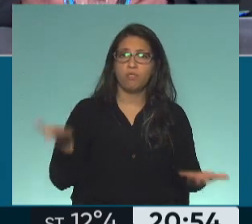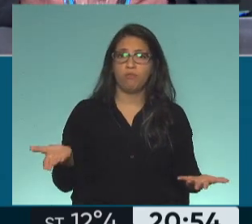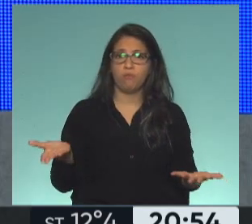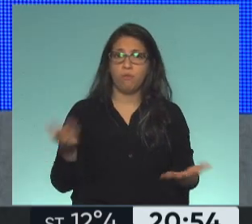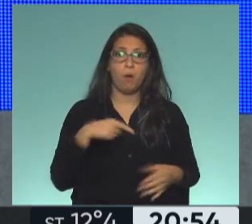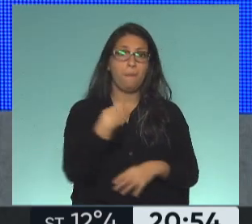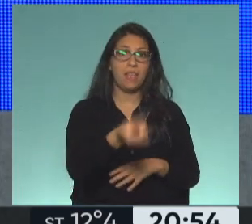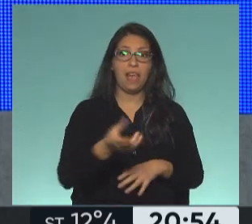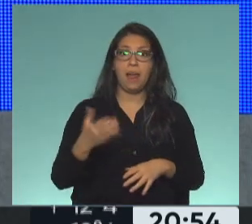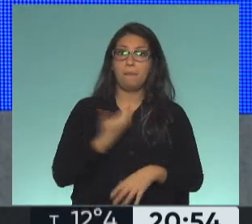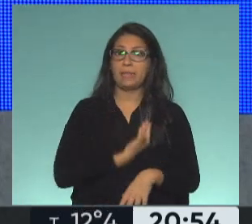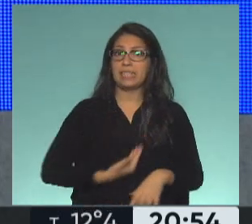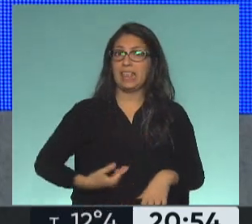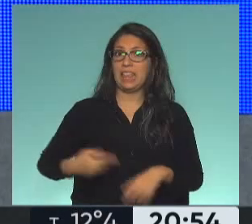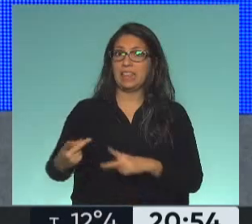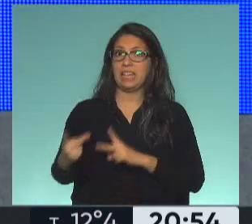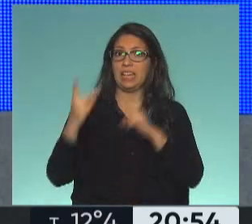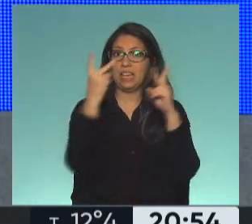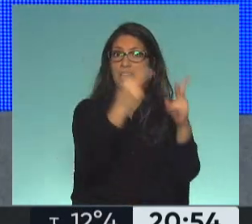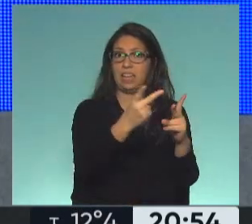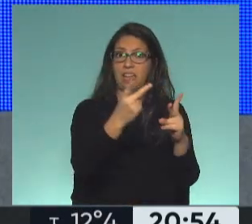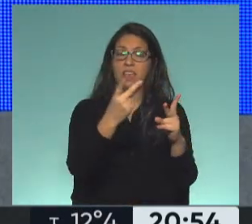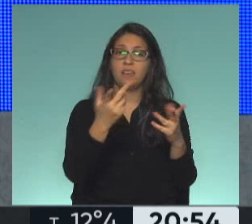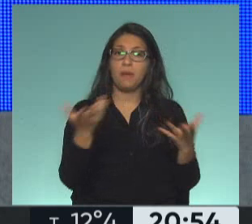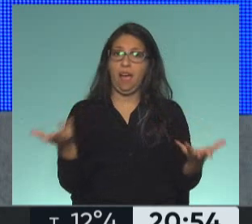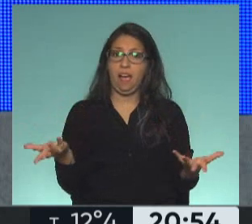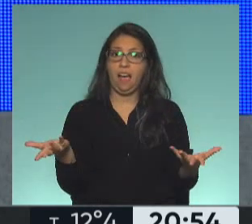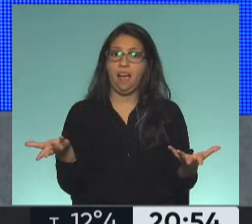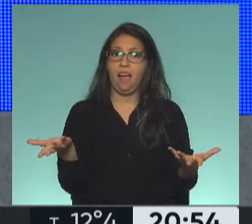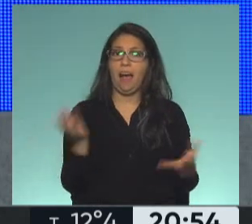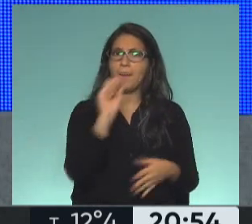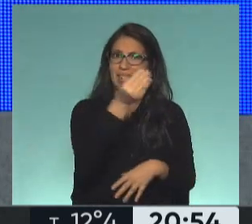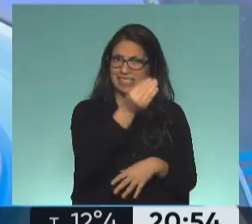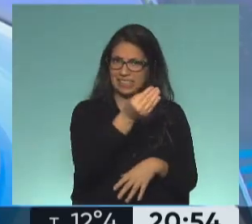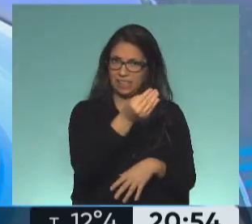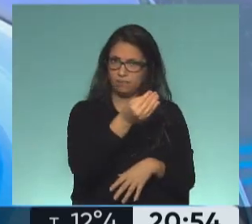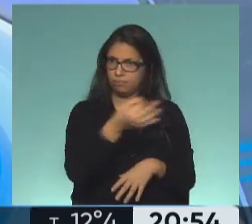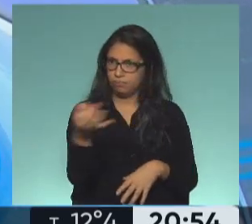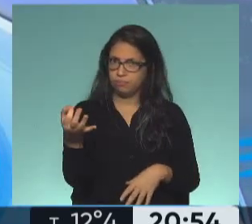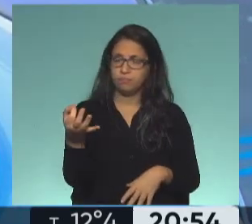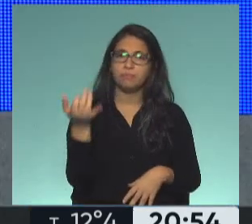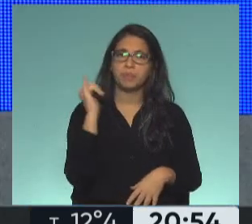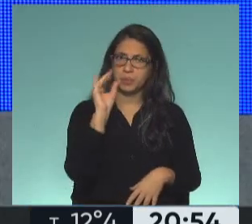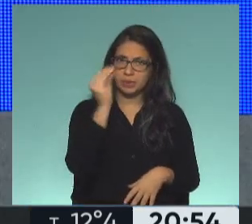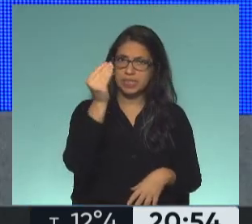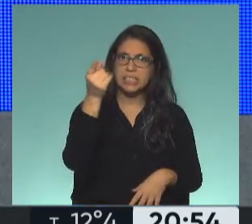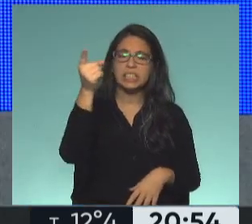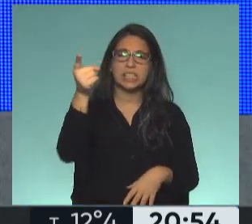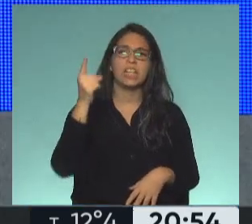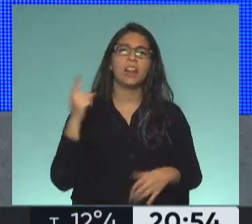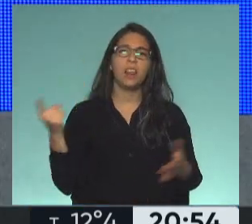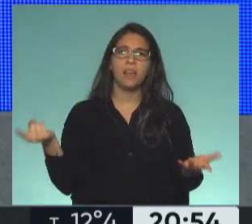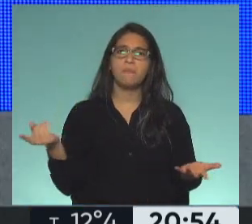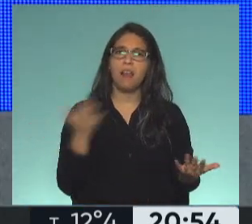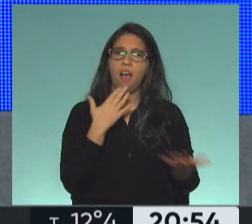mañana está viajando el presidente de la República acompañando a Massa a Brasil, sí, donde van incluso